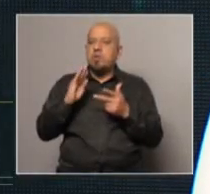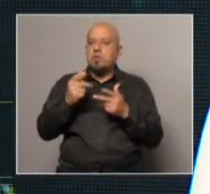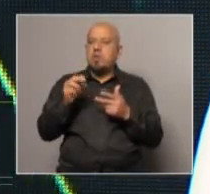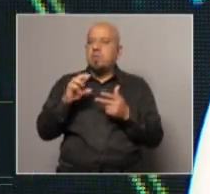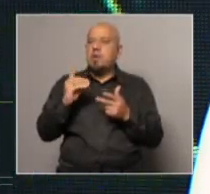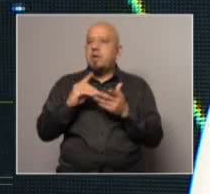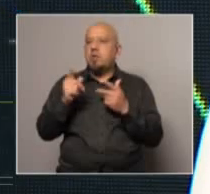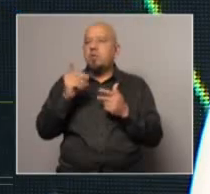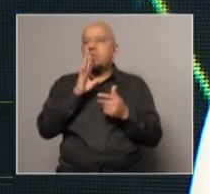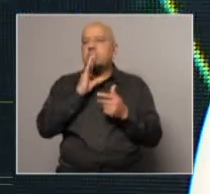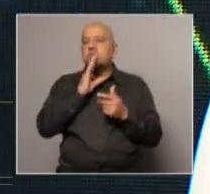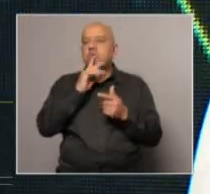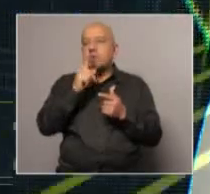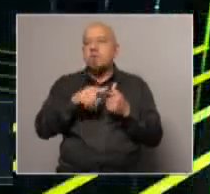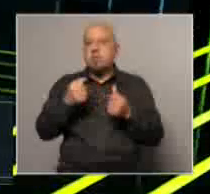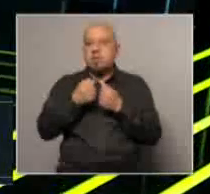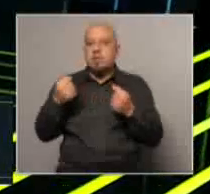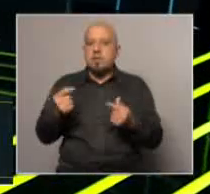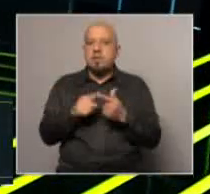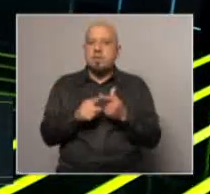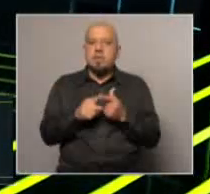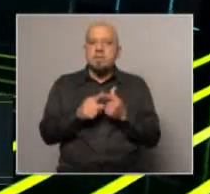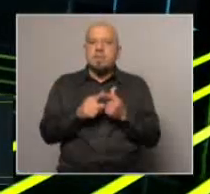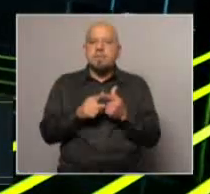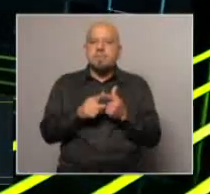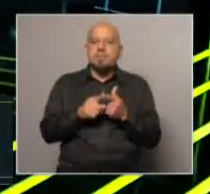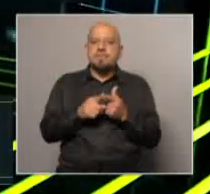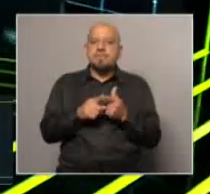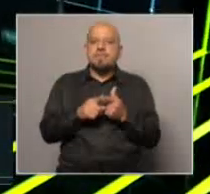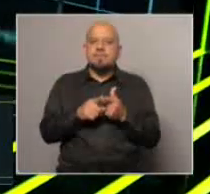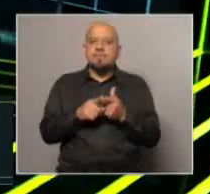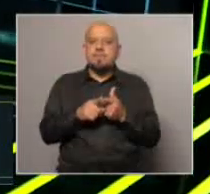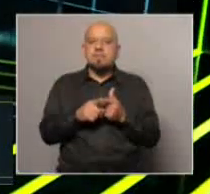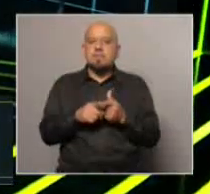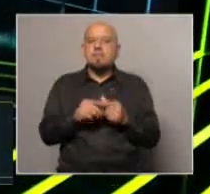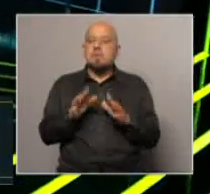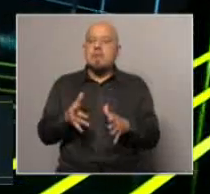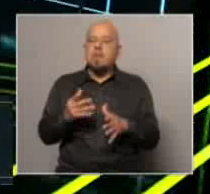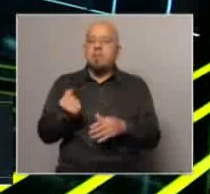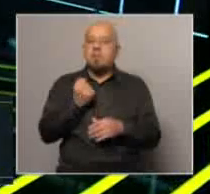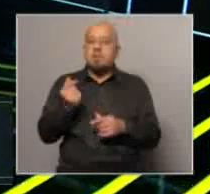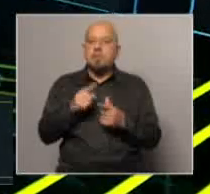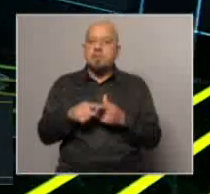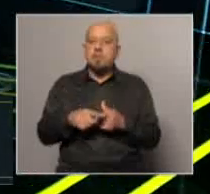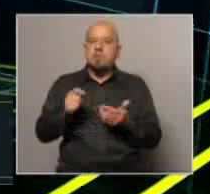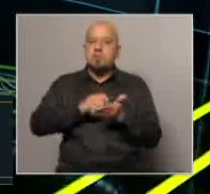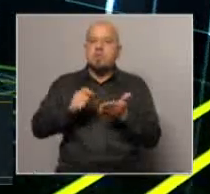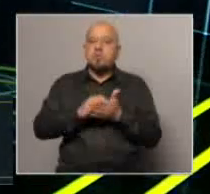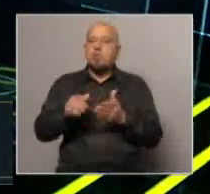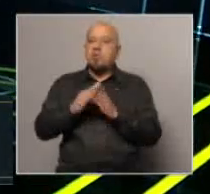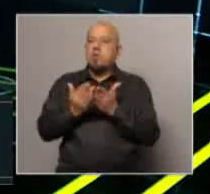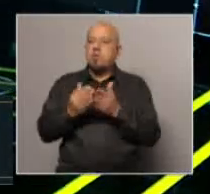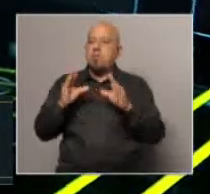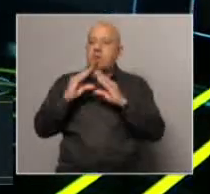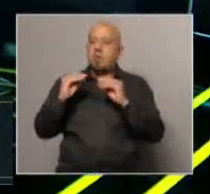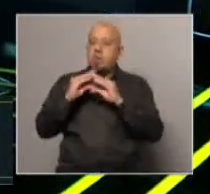New York Times, en español, etcétera, etcétera, etcétera. Imponente. Pero más, lo más importante de todo esto es que es autor de los libros Marihuana y